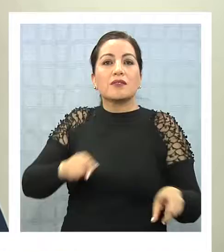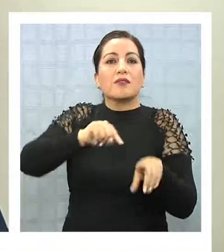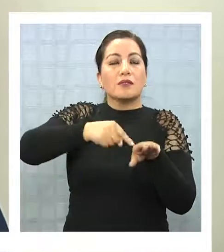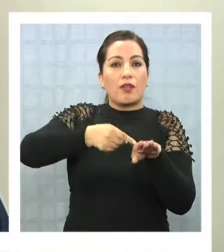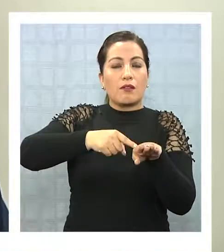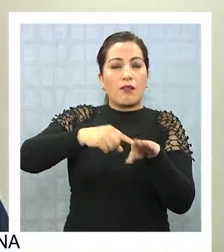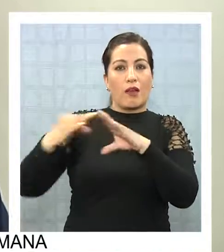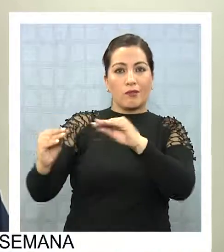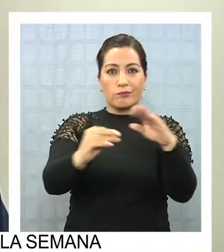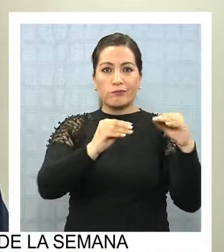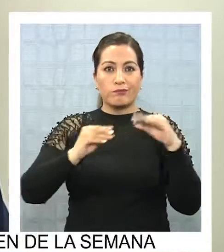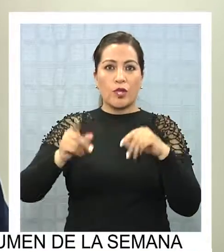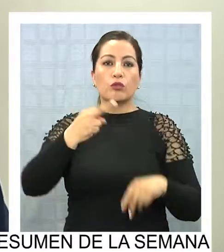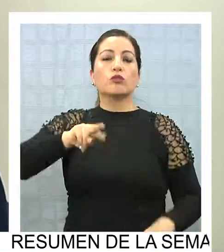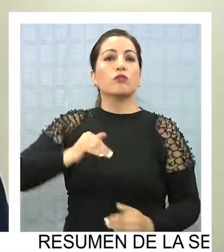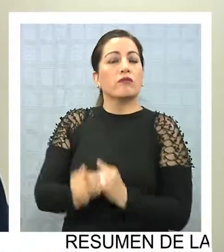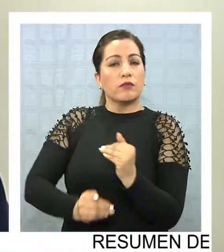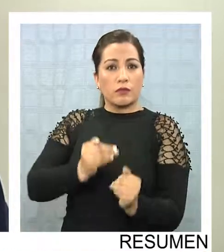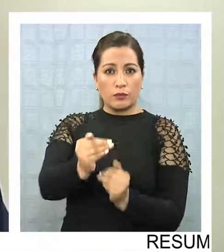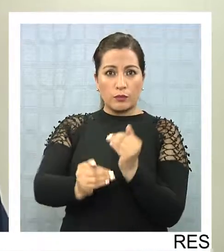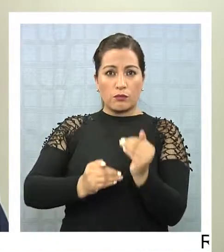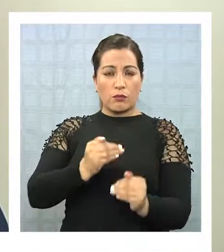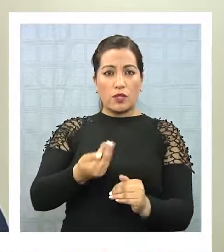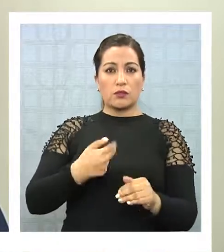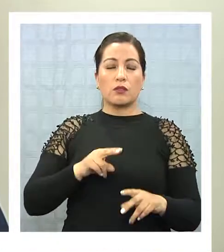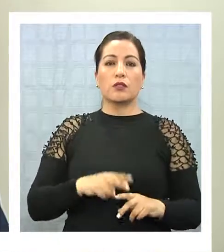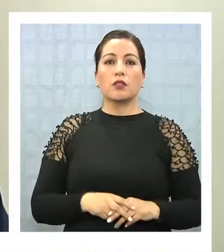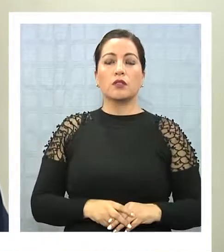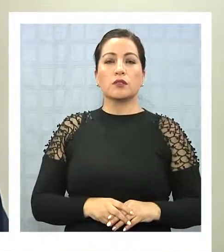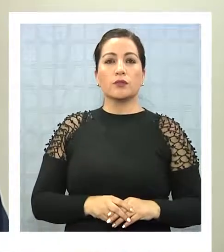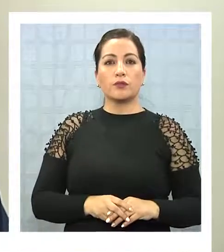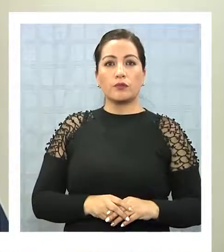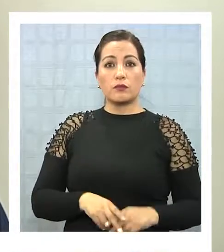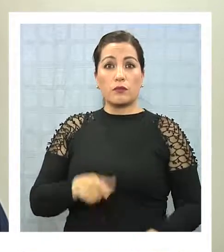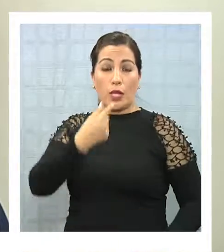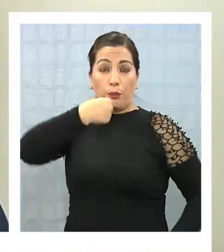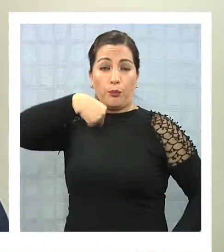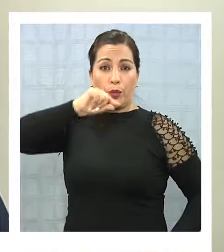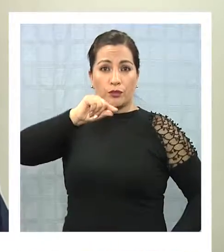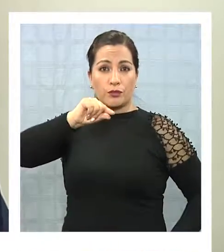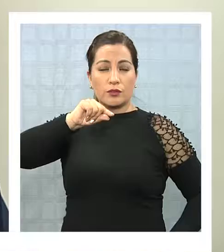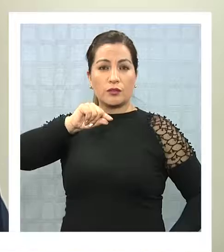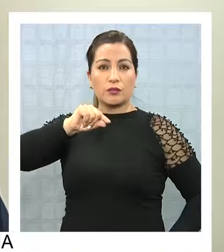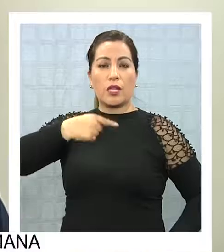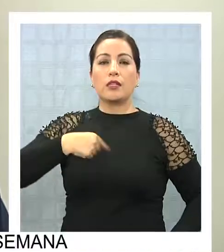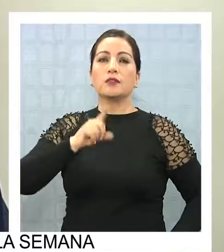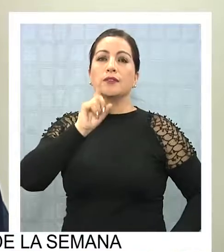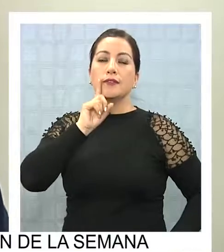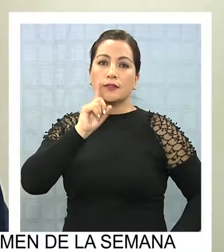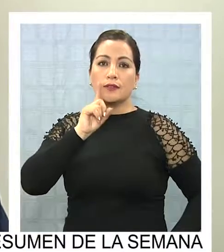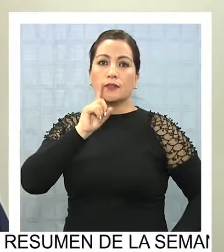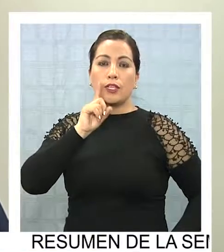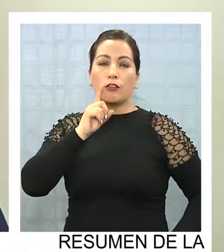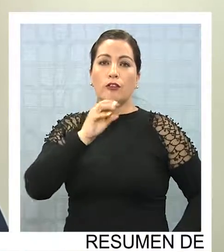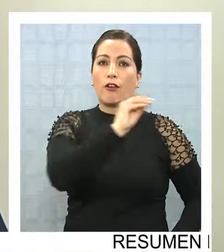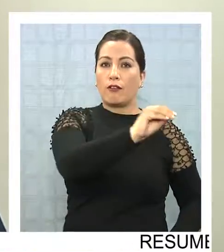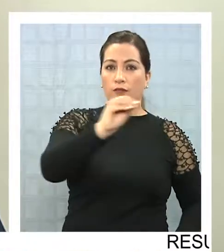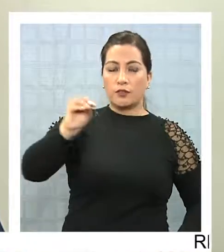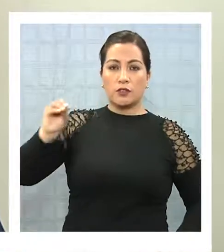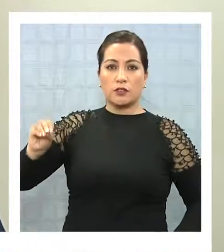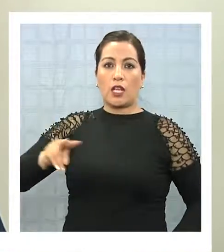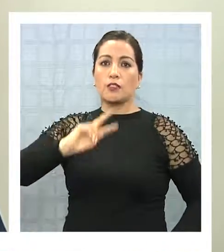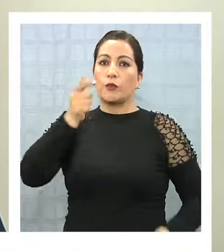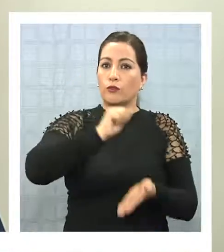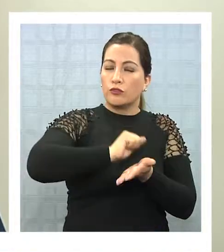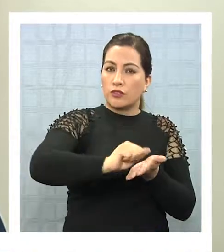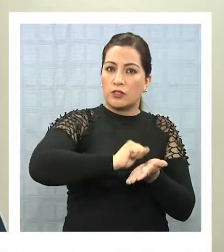y por lo tanto eso vamos a ir avanzando en la medida que vamos levantando. Por lo pronto tenemos que, yo le voy a reportar